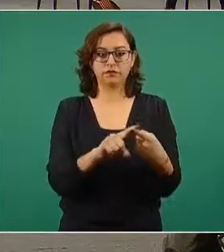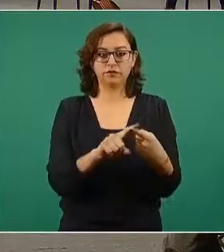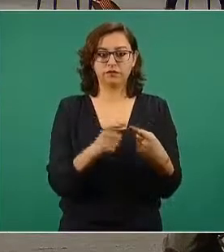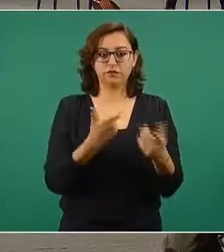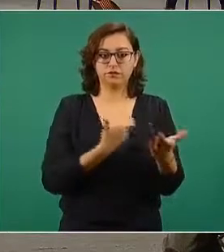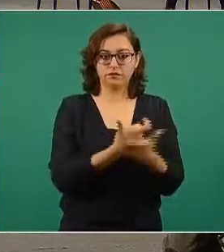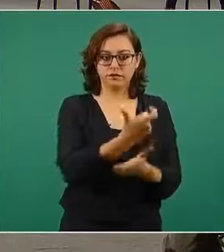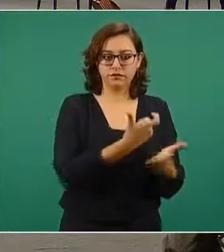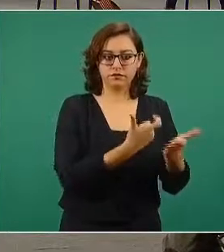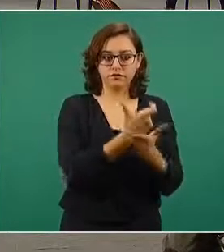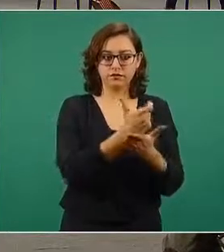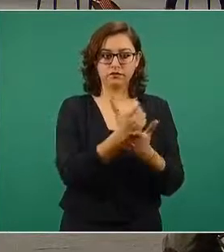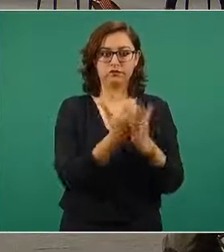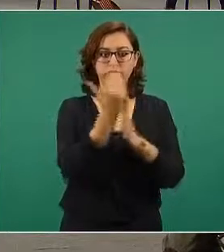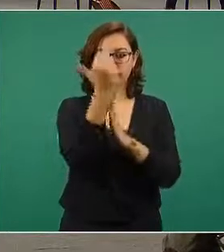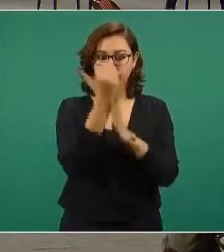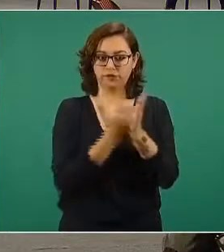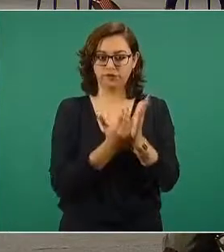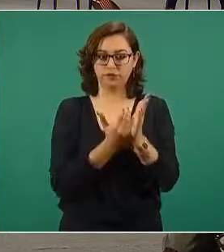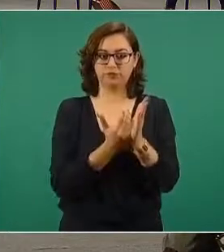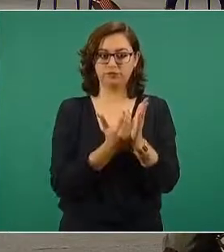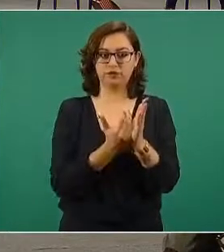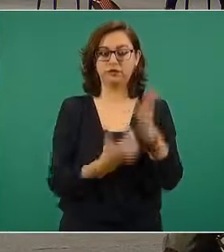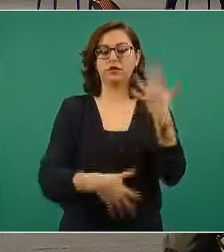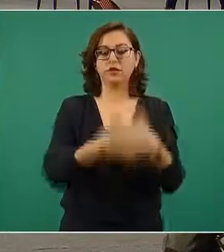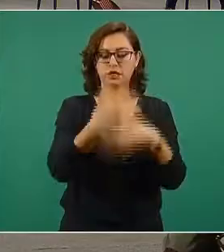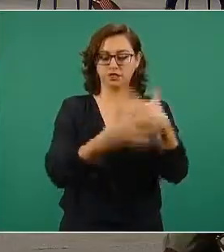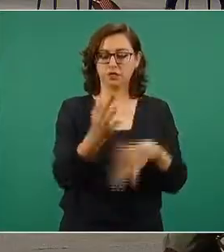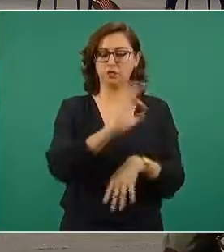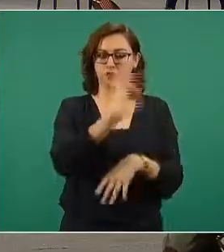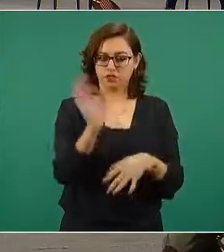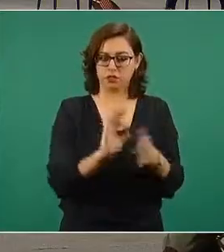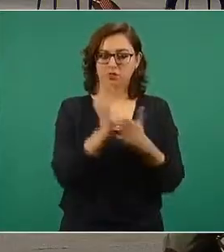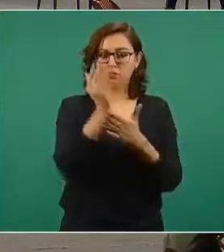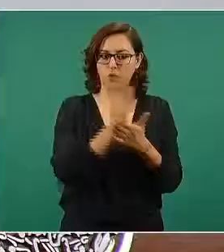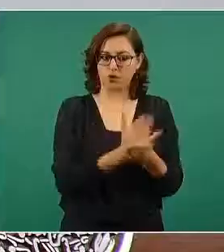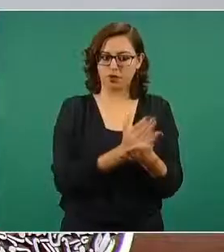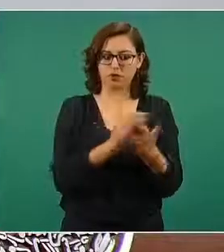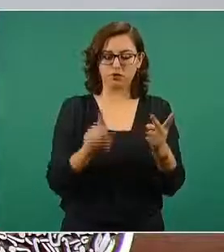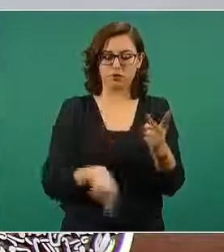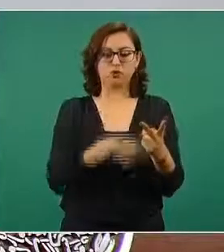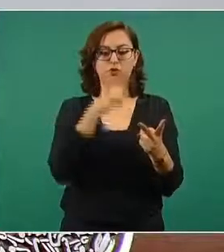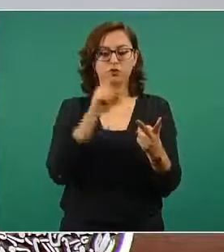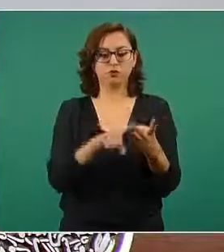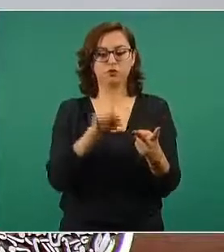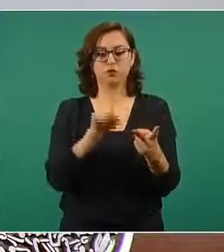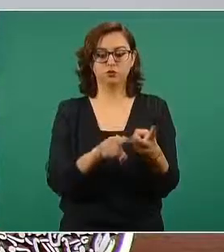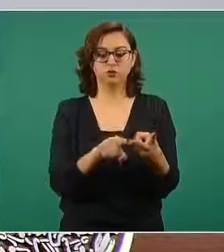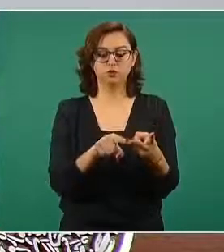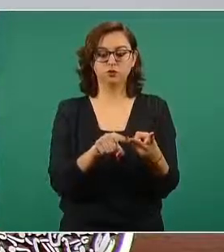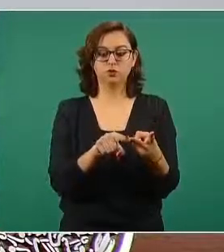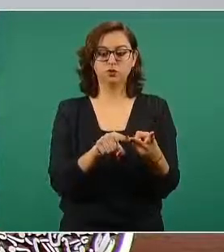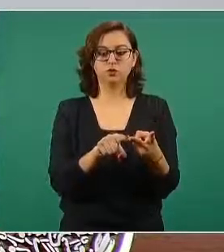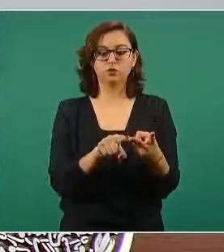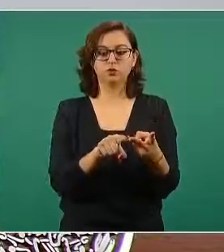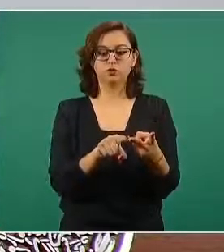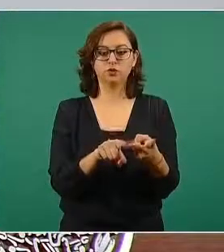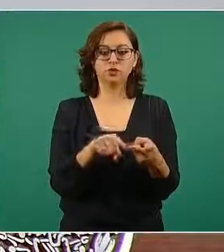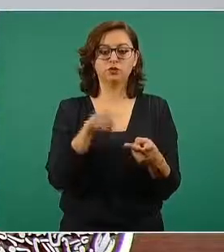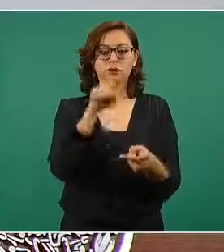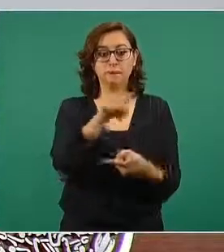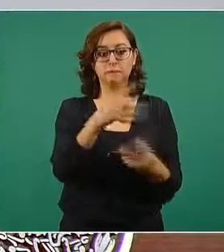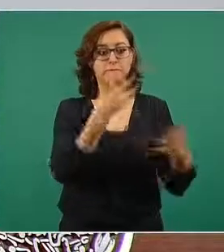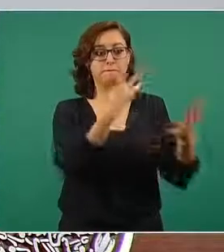reducción del costo al Gobierno de México de un 15%. Se logró que las instalaciones de los